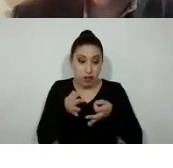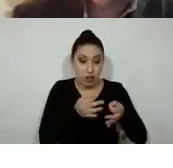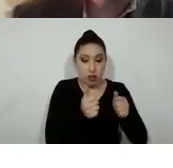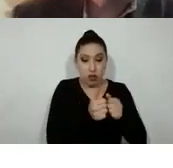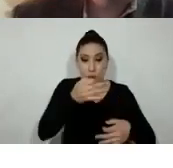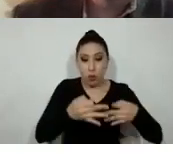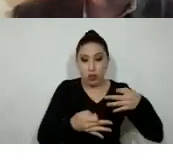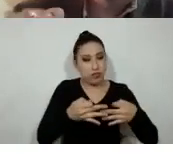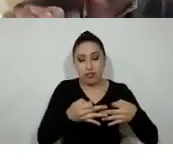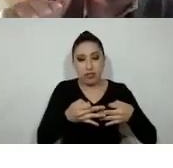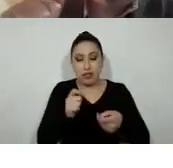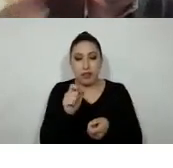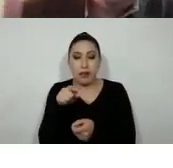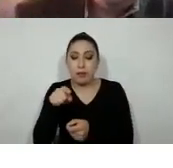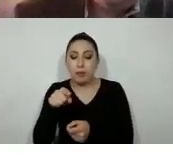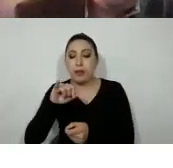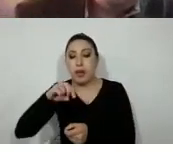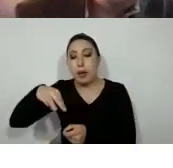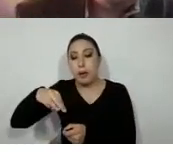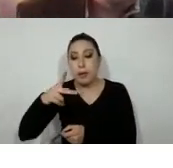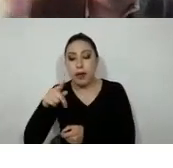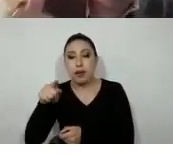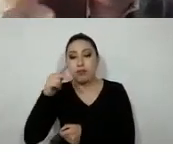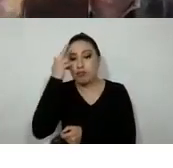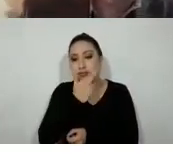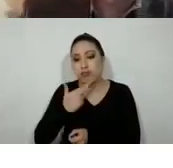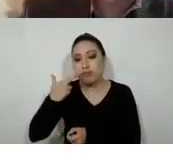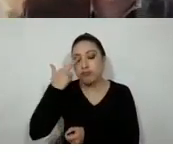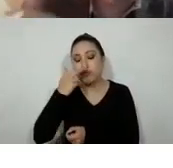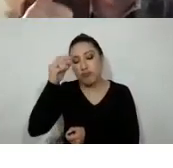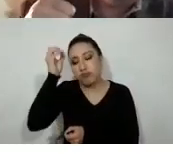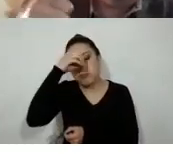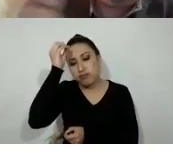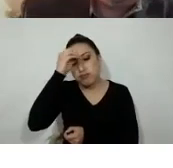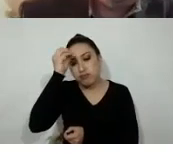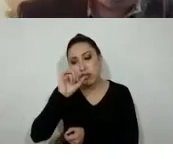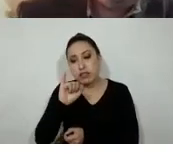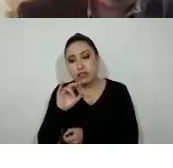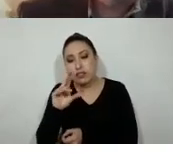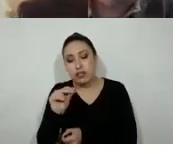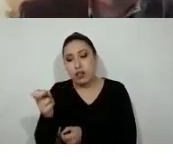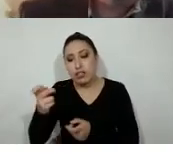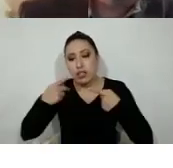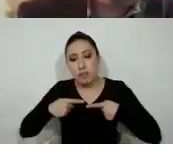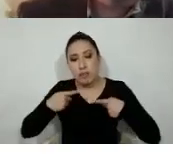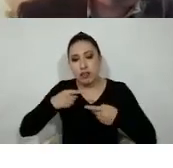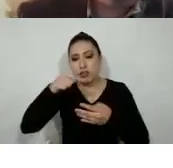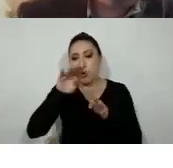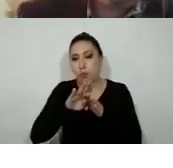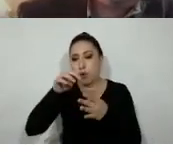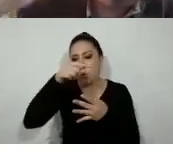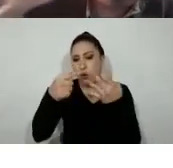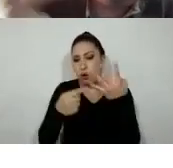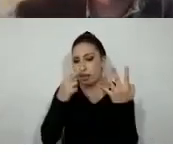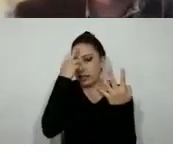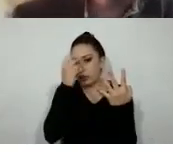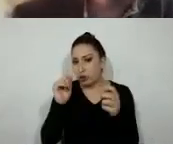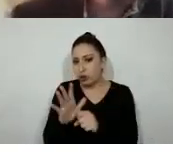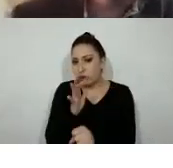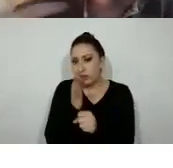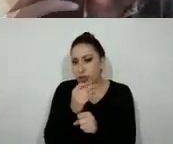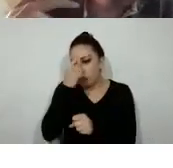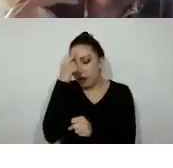él establece si en opinión del Ministerio Público hay flagrancia, hay elementos suficientes para